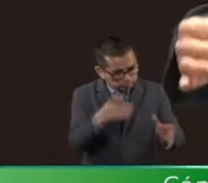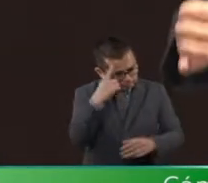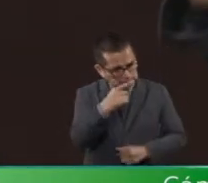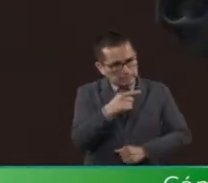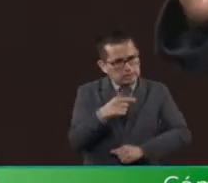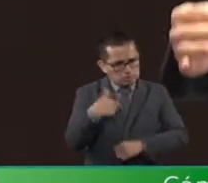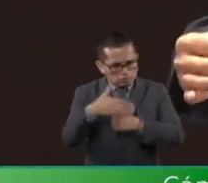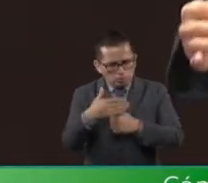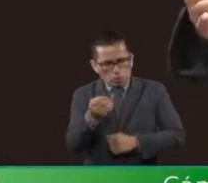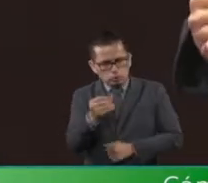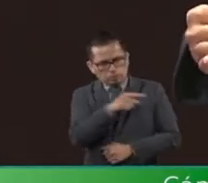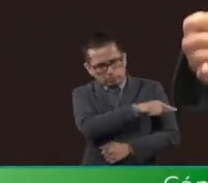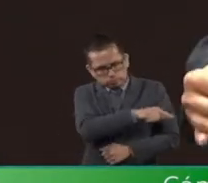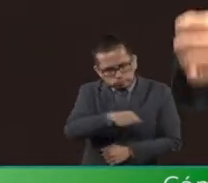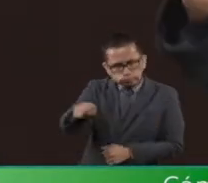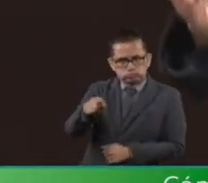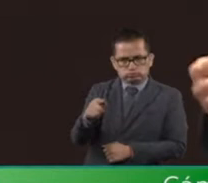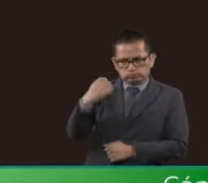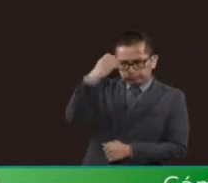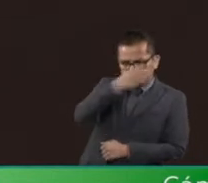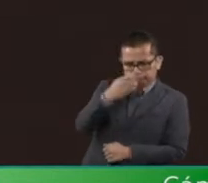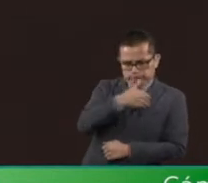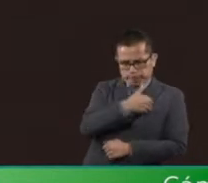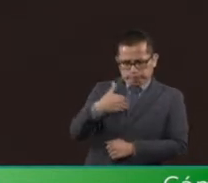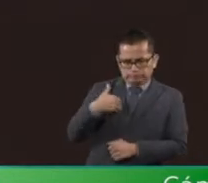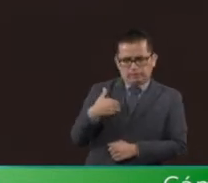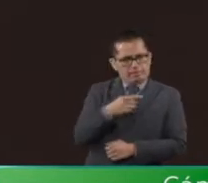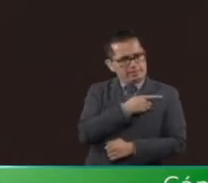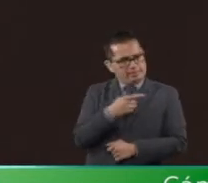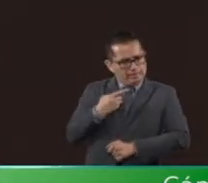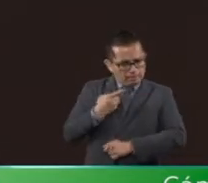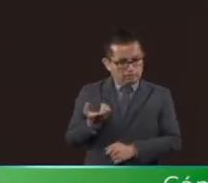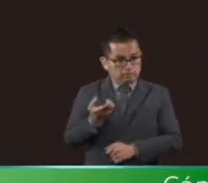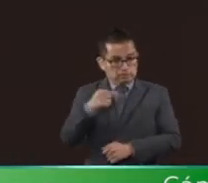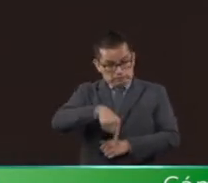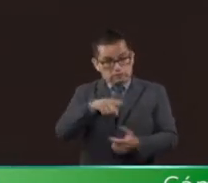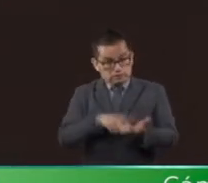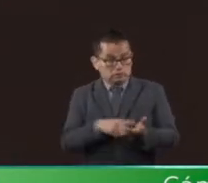en octubre y se practiquen una mastografía, empezando por este recinto